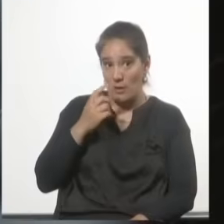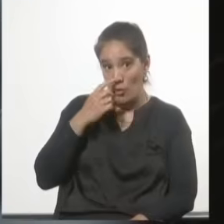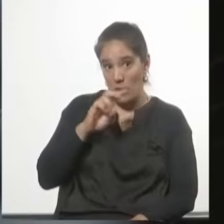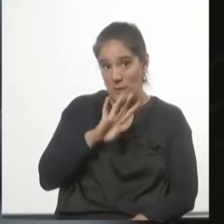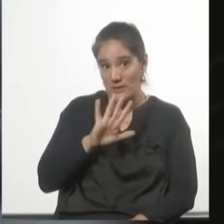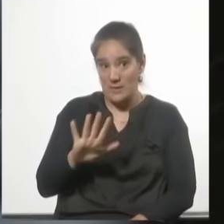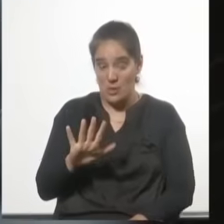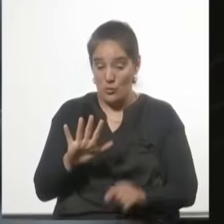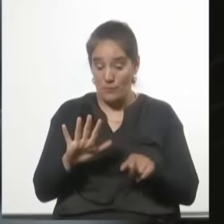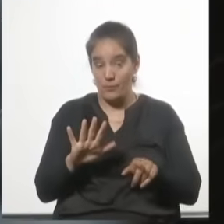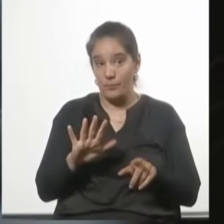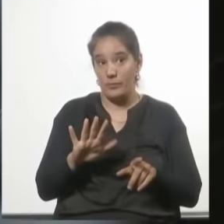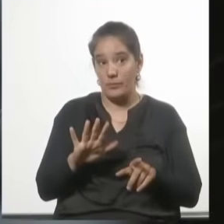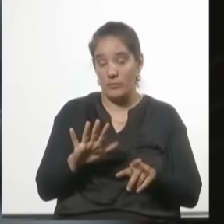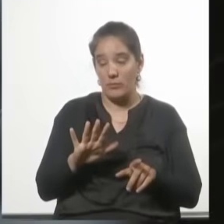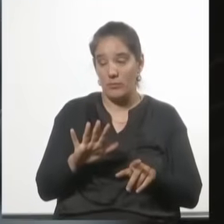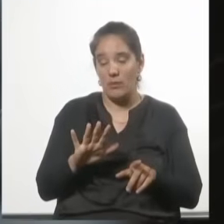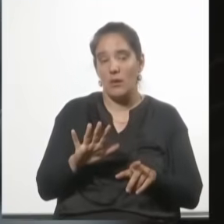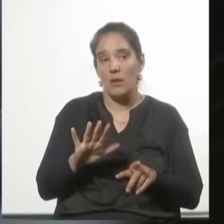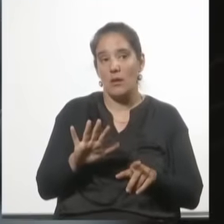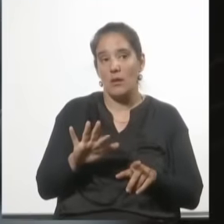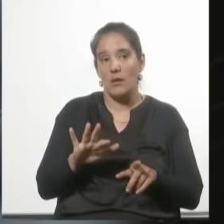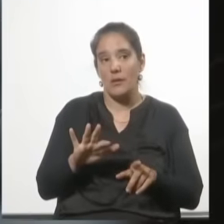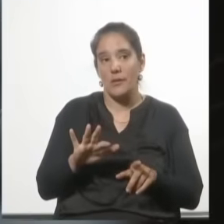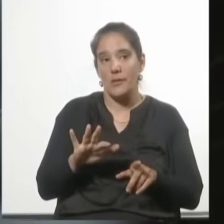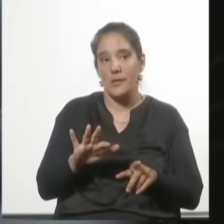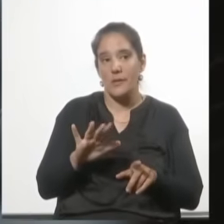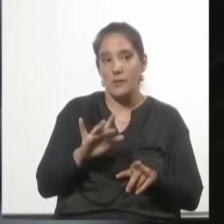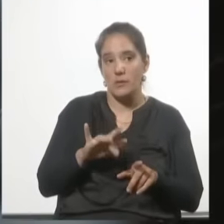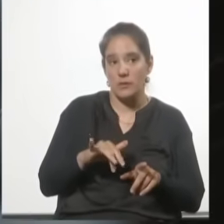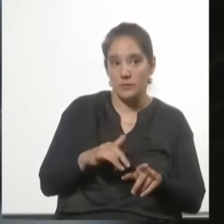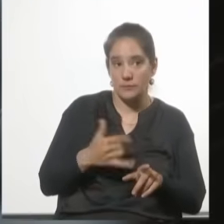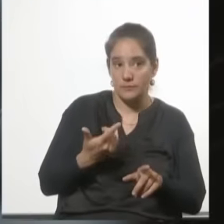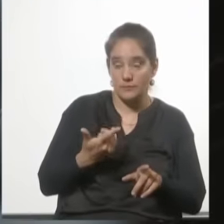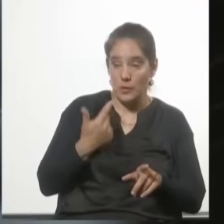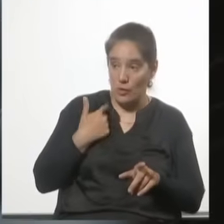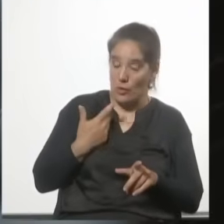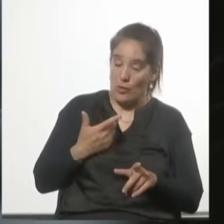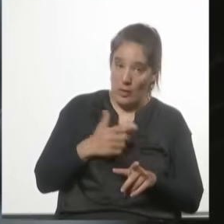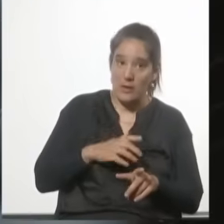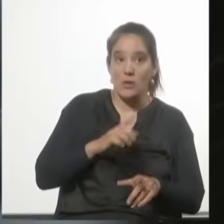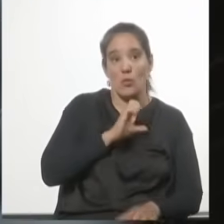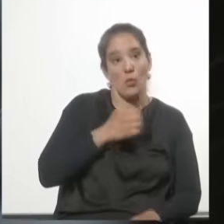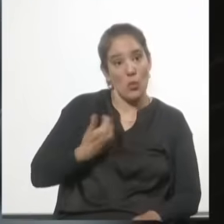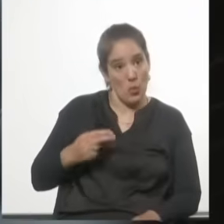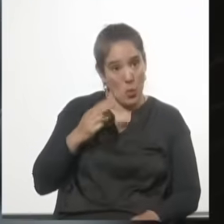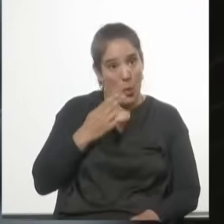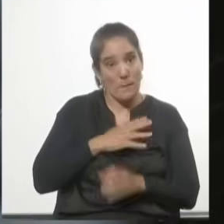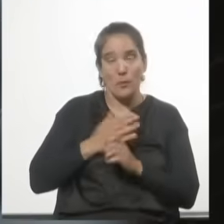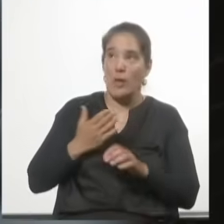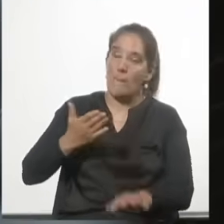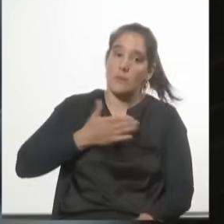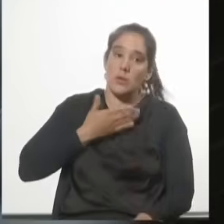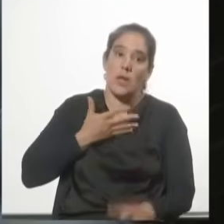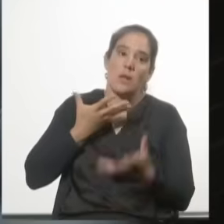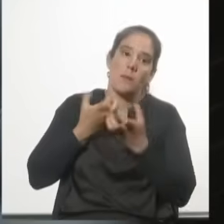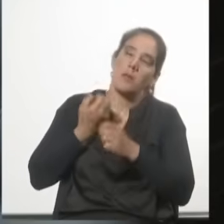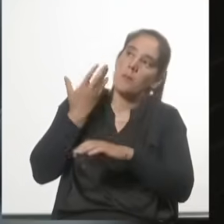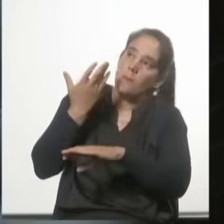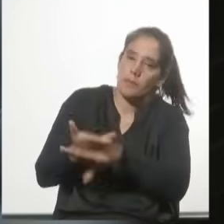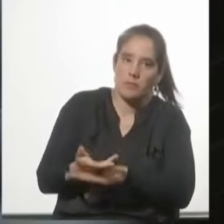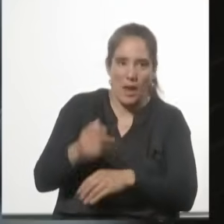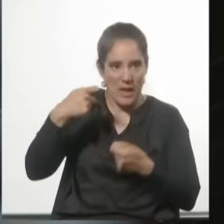a ejecutar dicho aval bancario. Pues bien, al vencimiento del plazo para